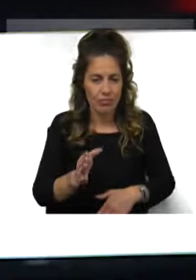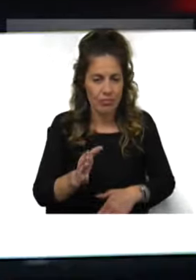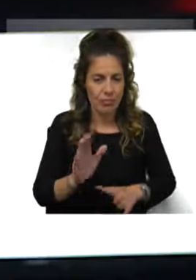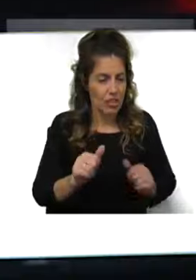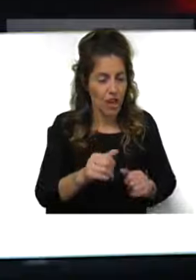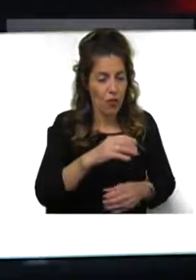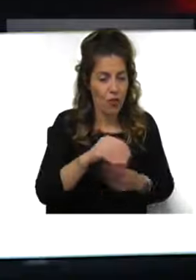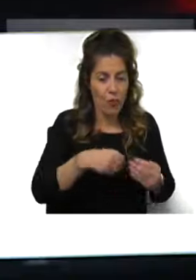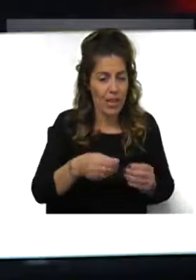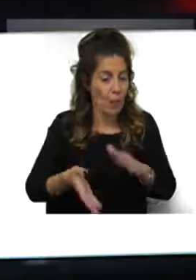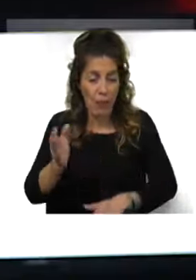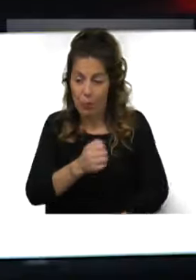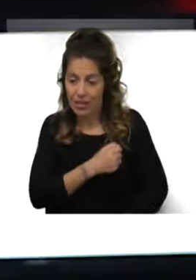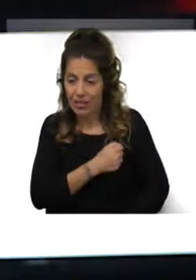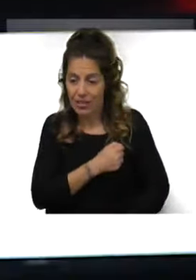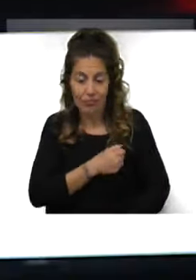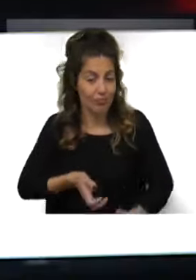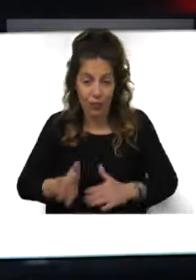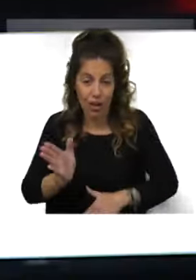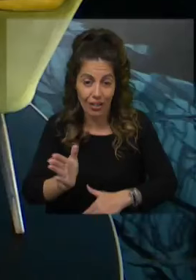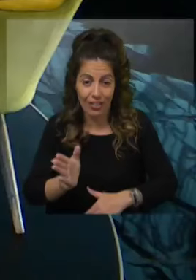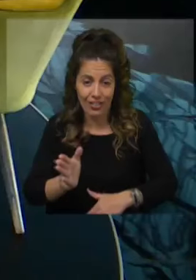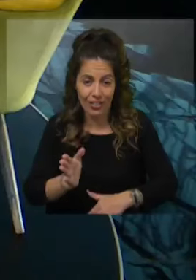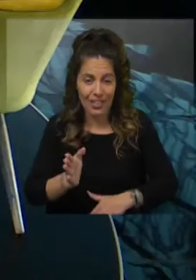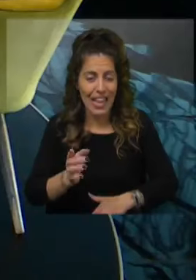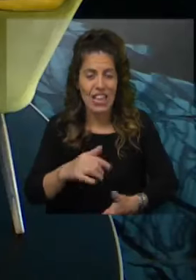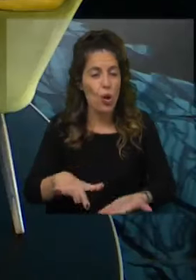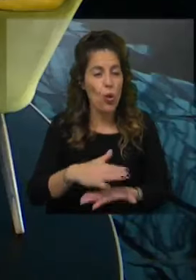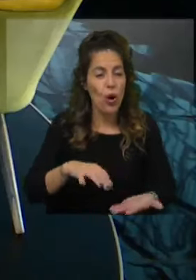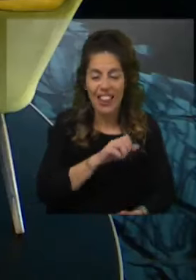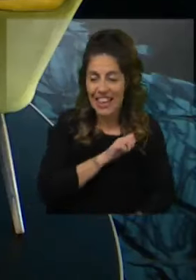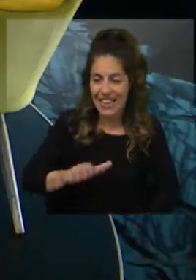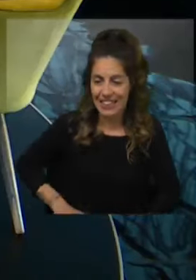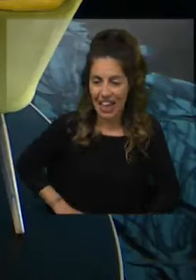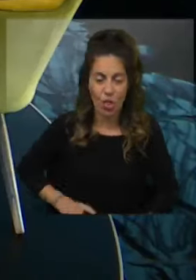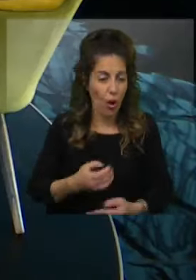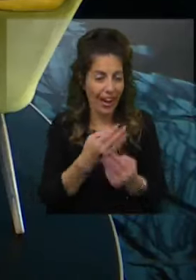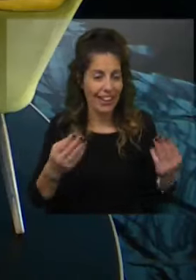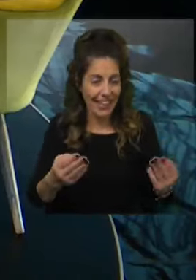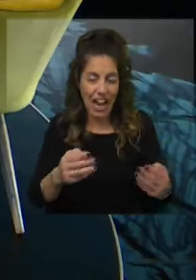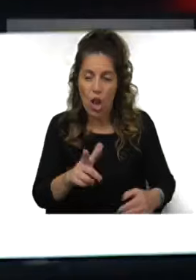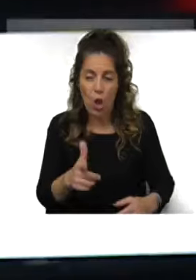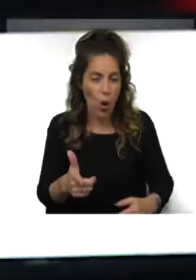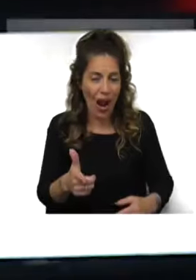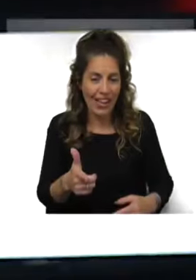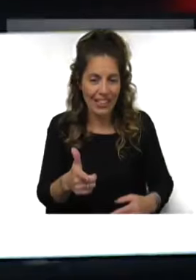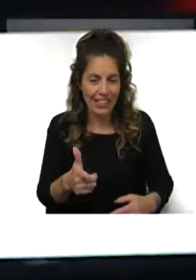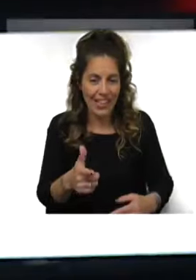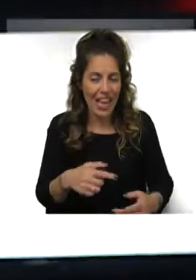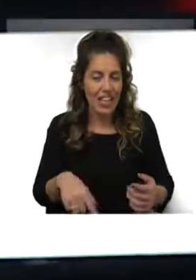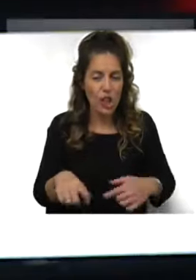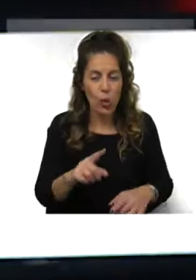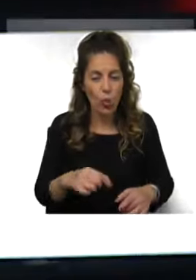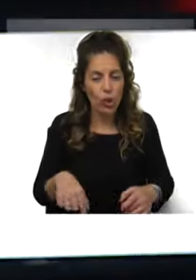partias este bueno eso no hay ningún lugar del estado y en términos generales no hay no hay ningún